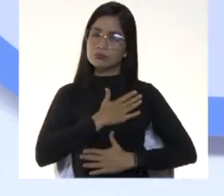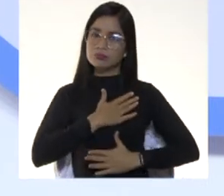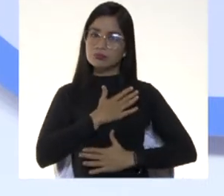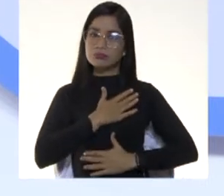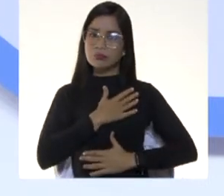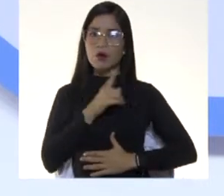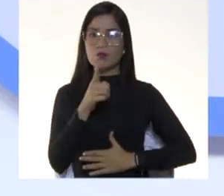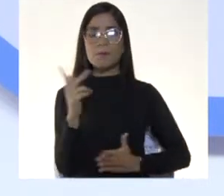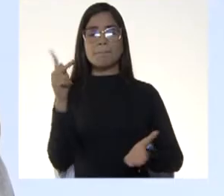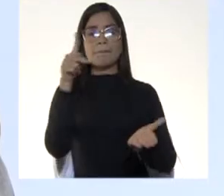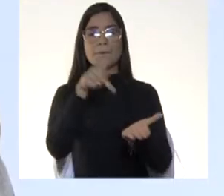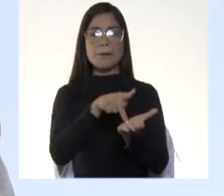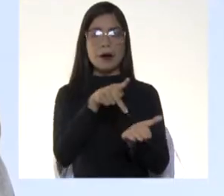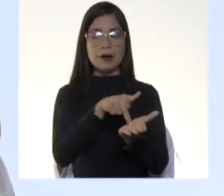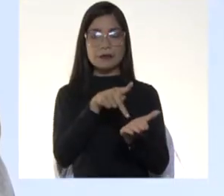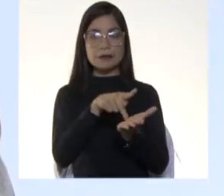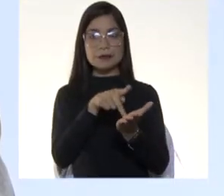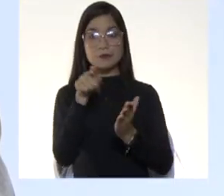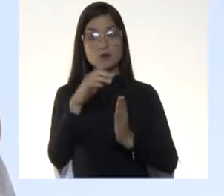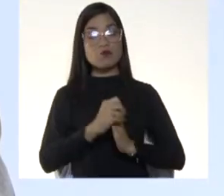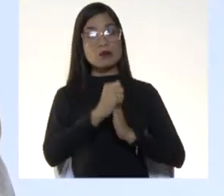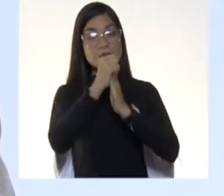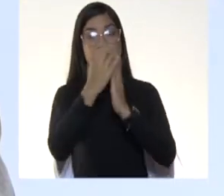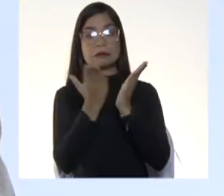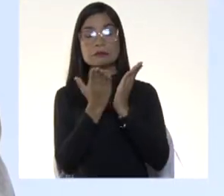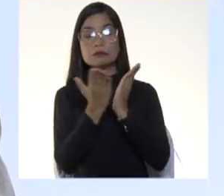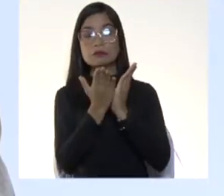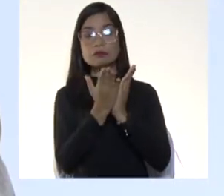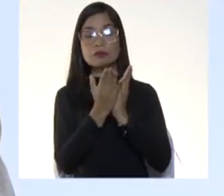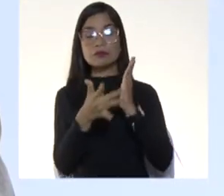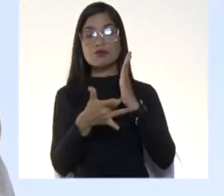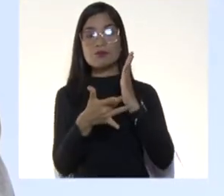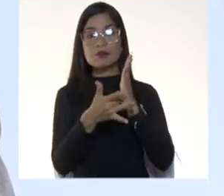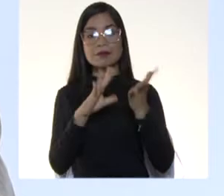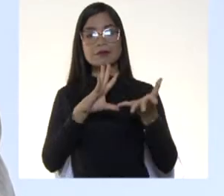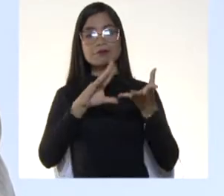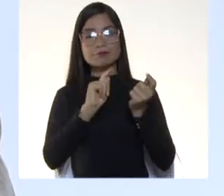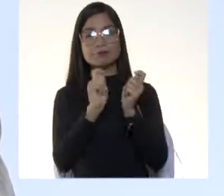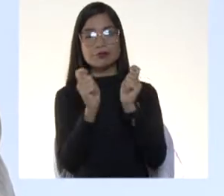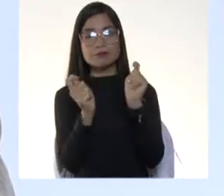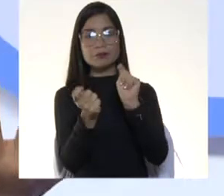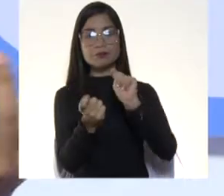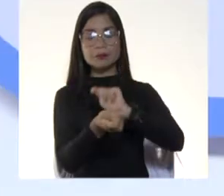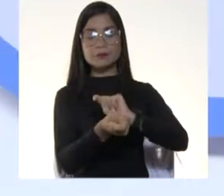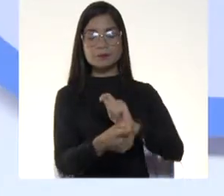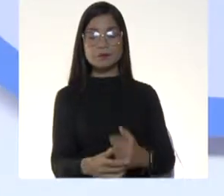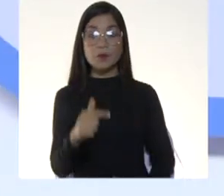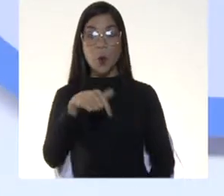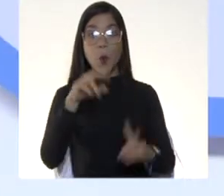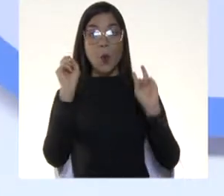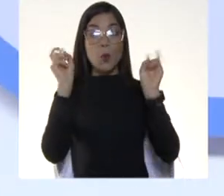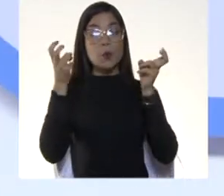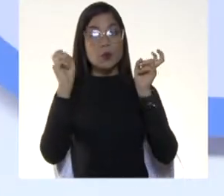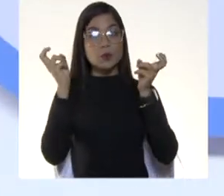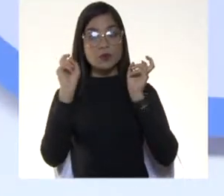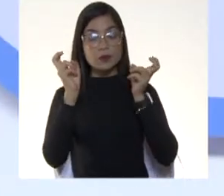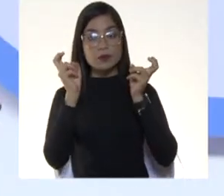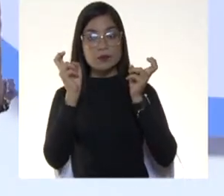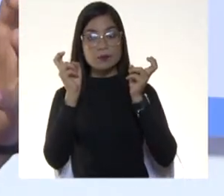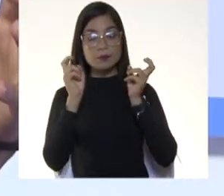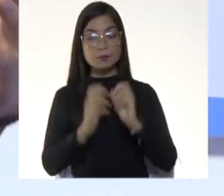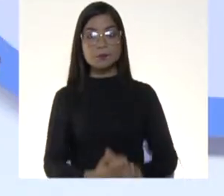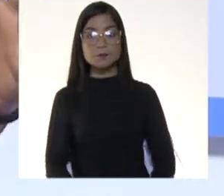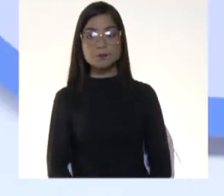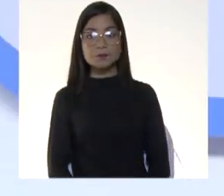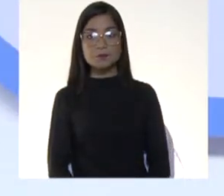sido estos símbolos de la educación técnica, de estas transformaciones. Y hoy los temas, José, van a tratar un poco entonces de lo que